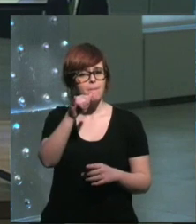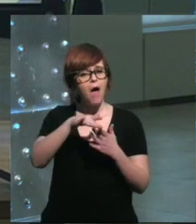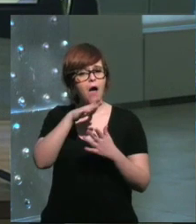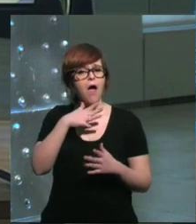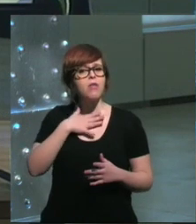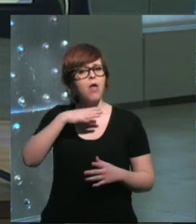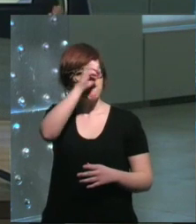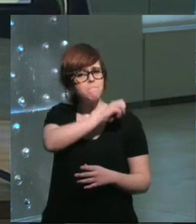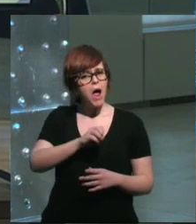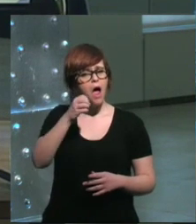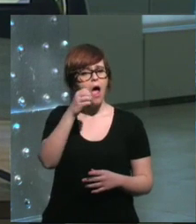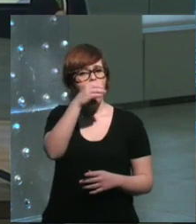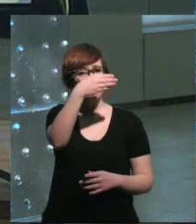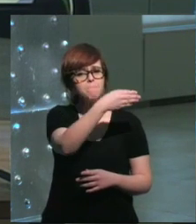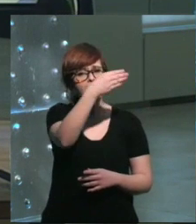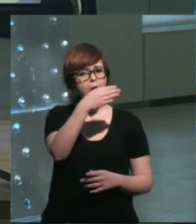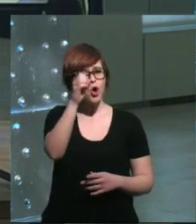barackobama.com, y dentro te llevaba